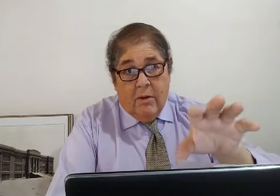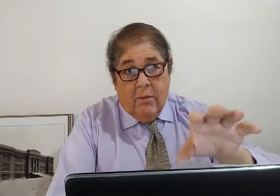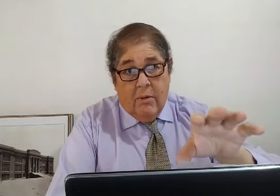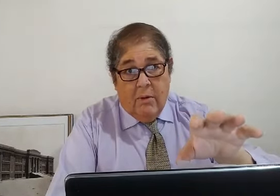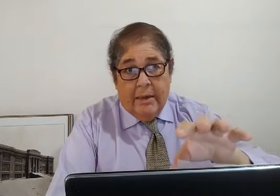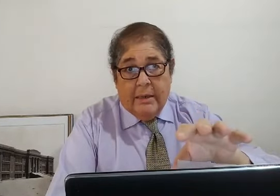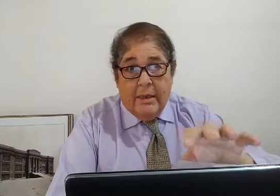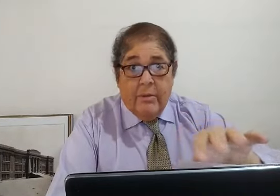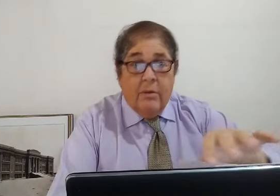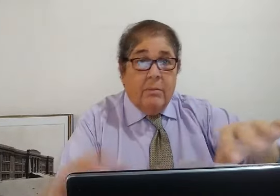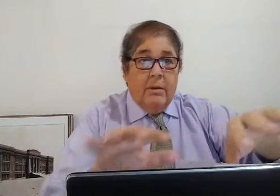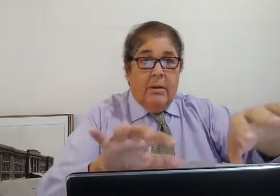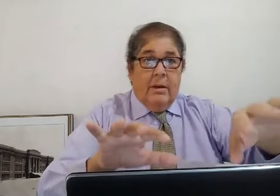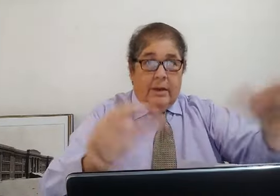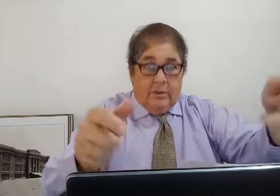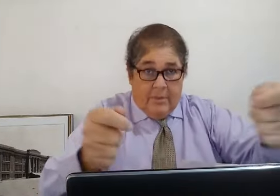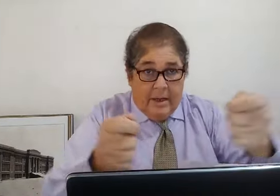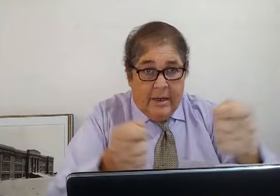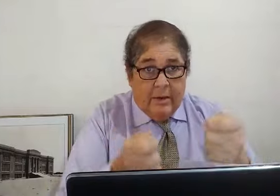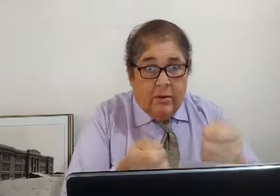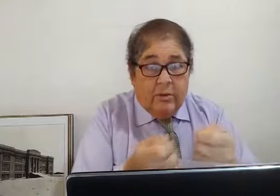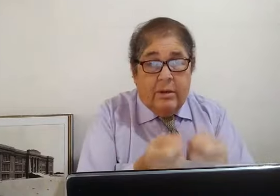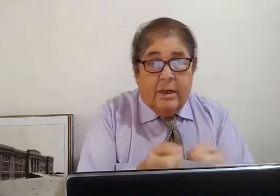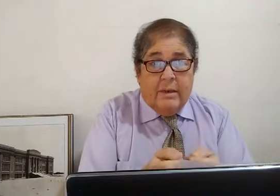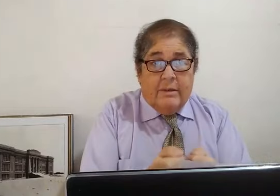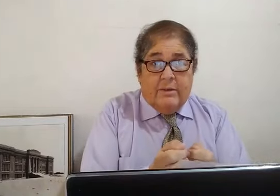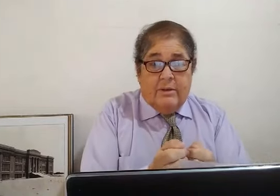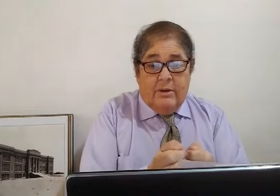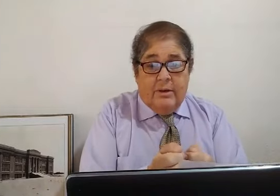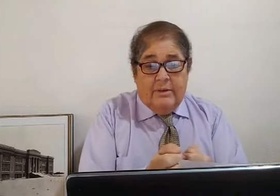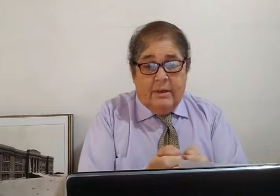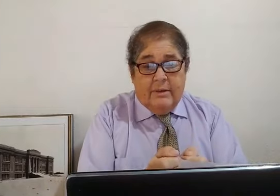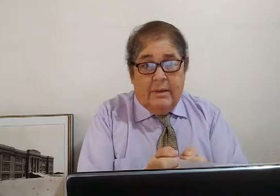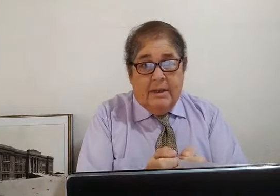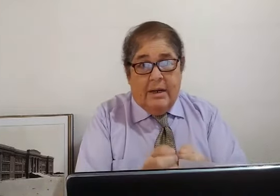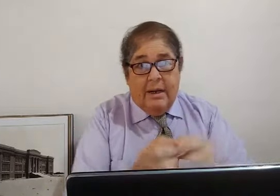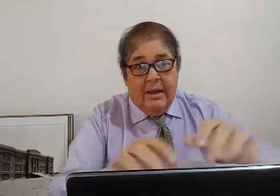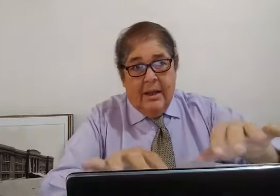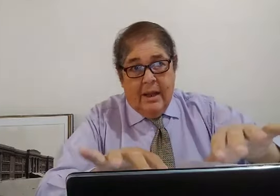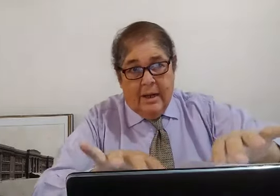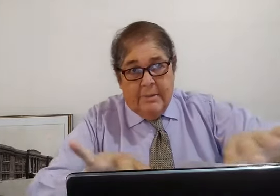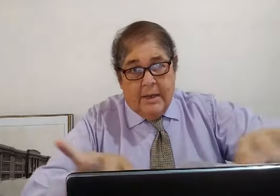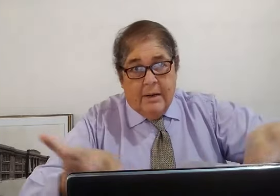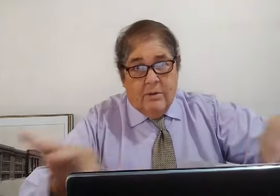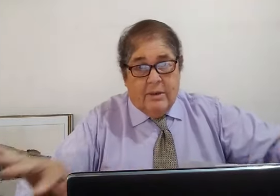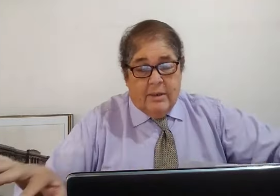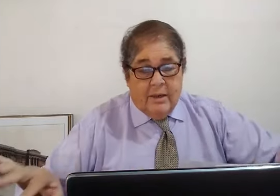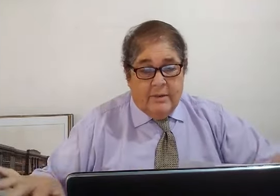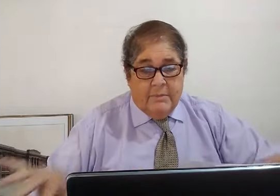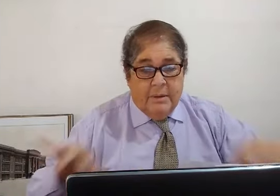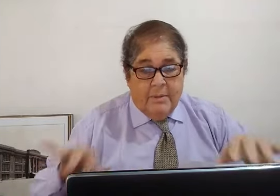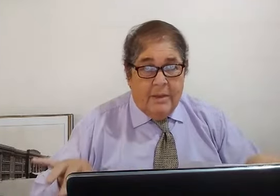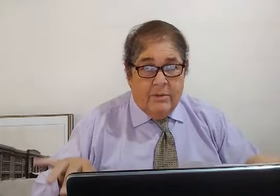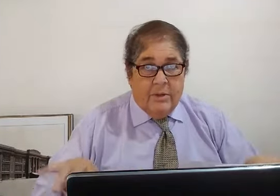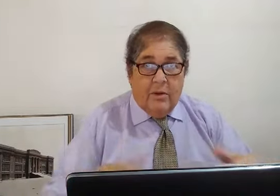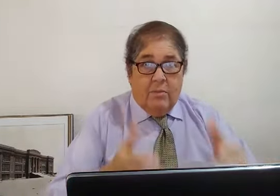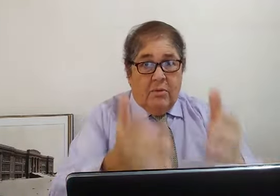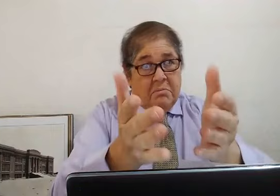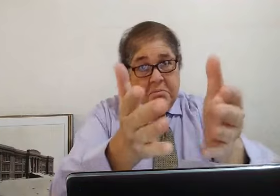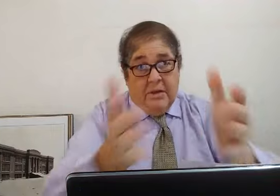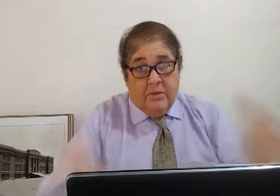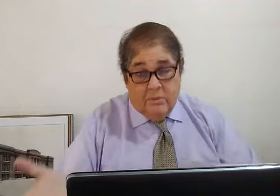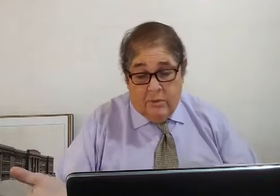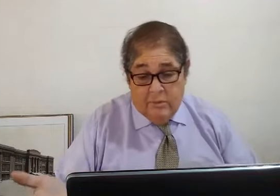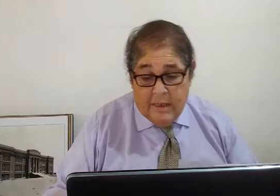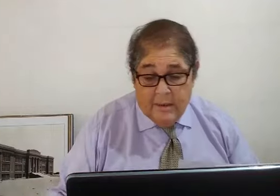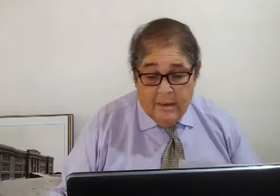tiene como objetivo retomar el control de las decisiones en esta materia, eliminar los intereses privados que, como